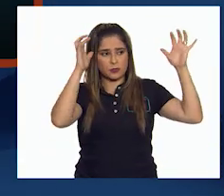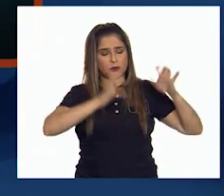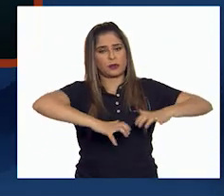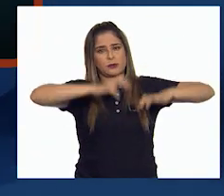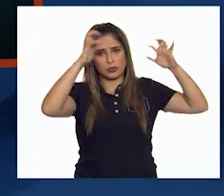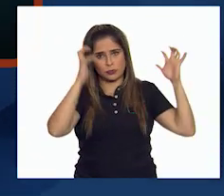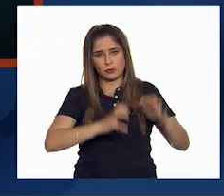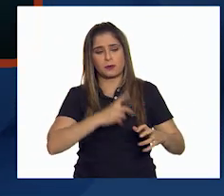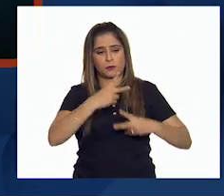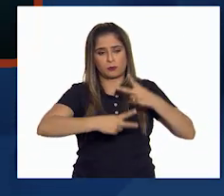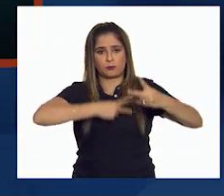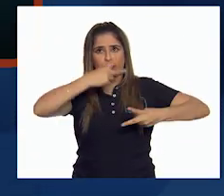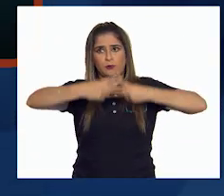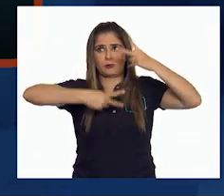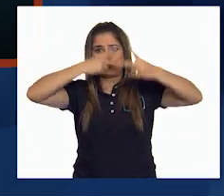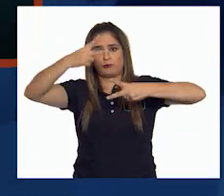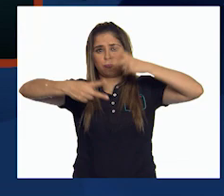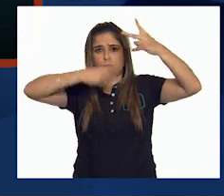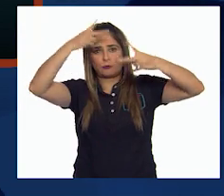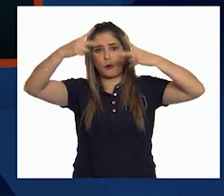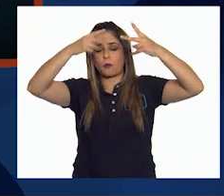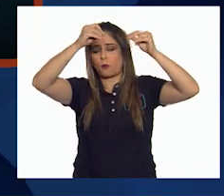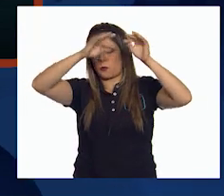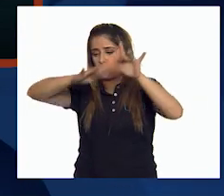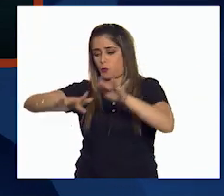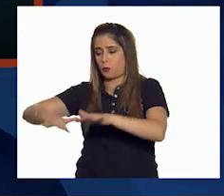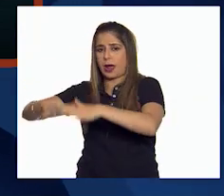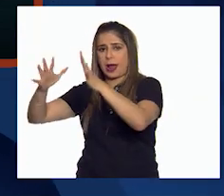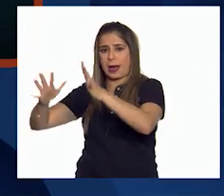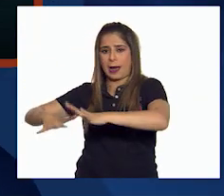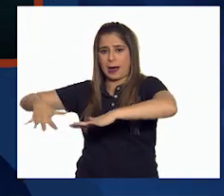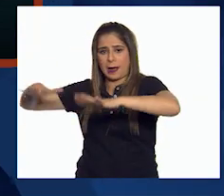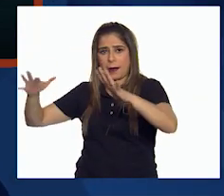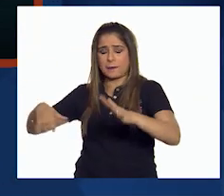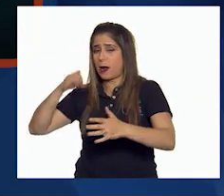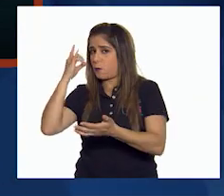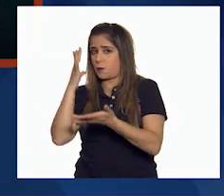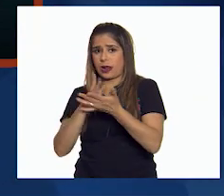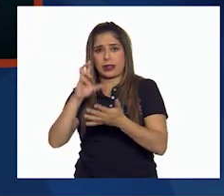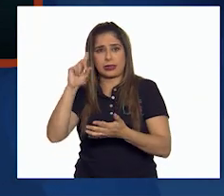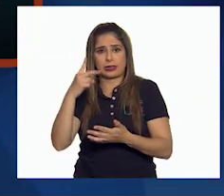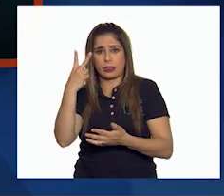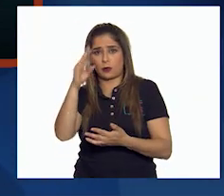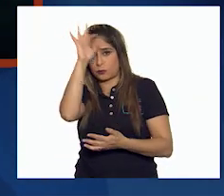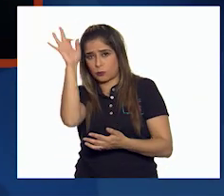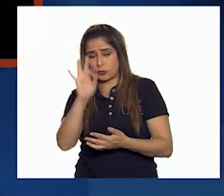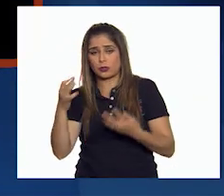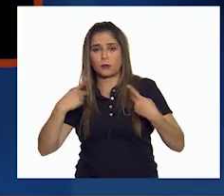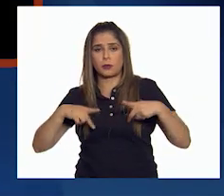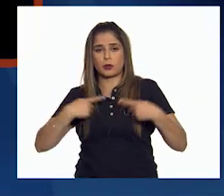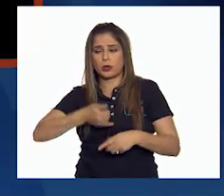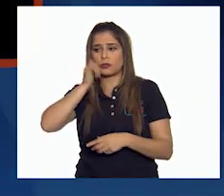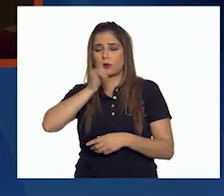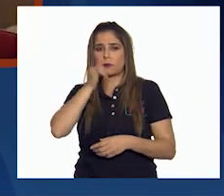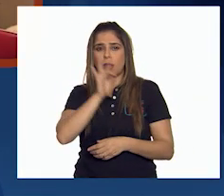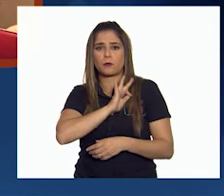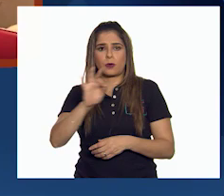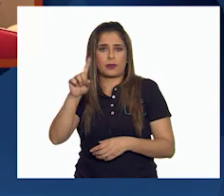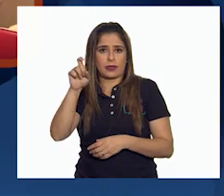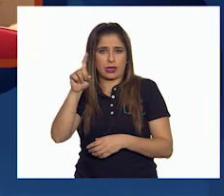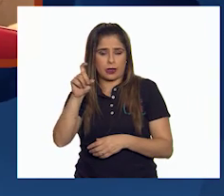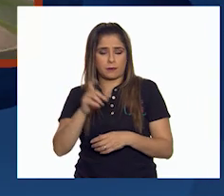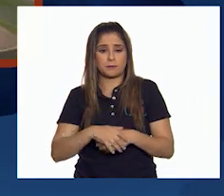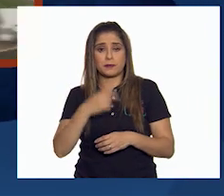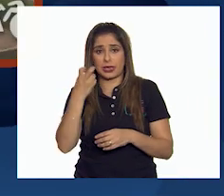se evapora y otra escurre hasta el mar, quedando solo un 32% para nuestro consumo. De esta